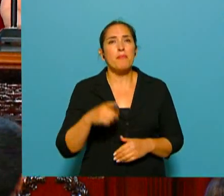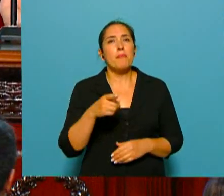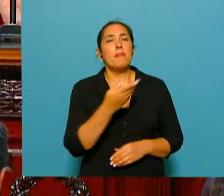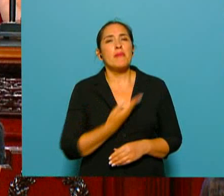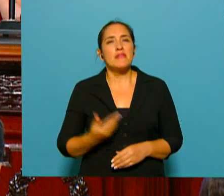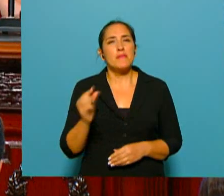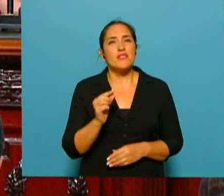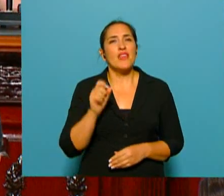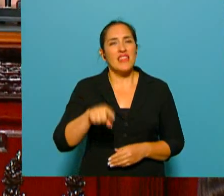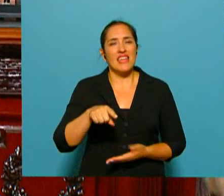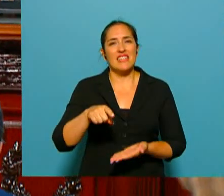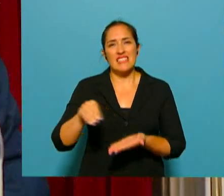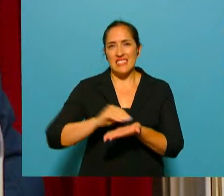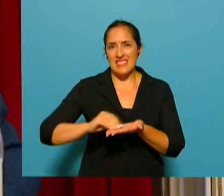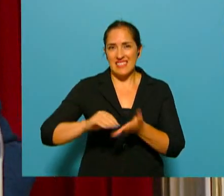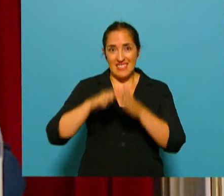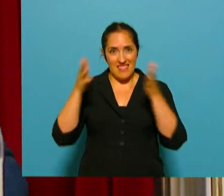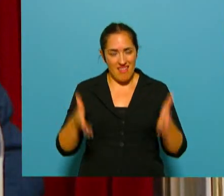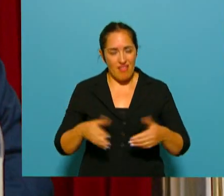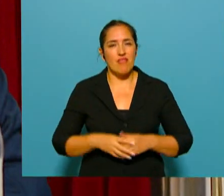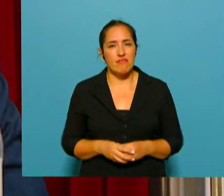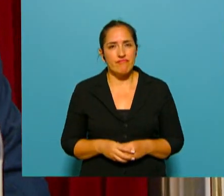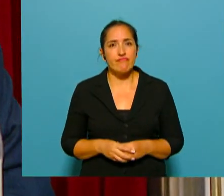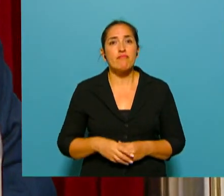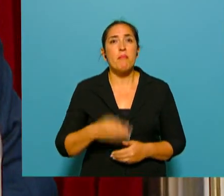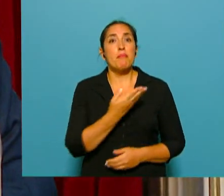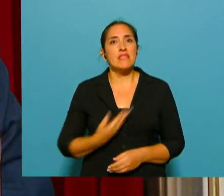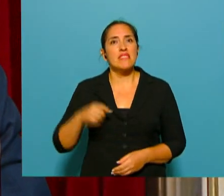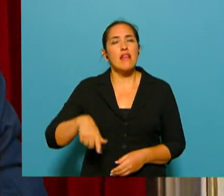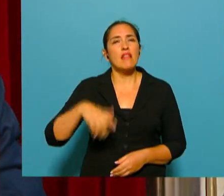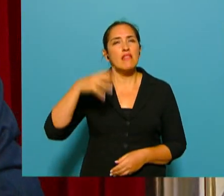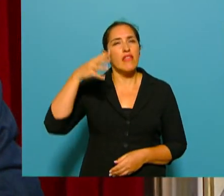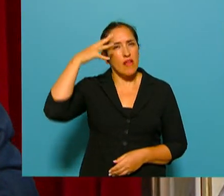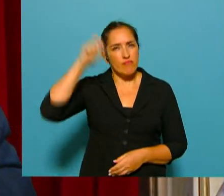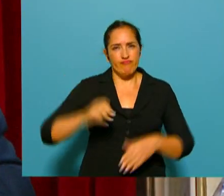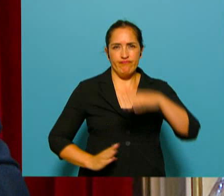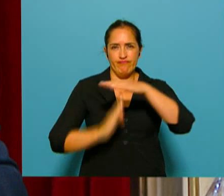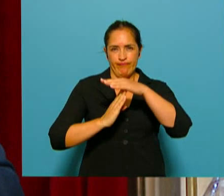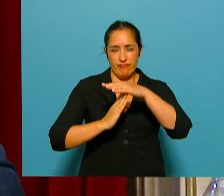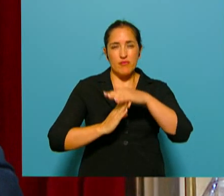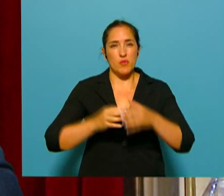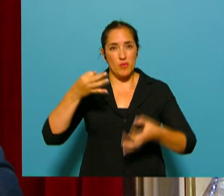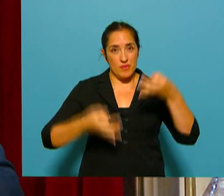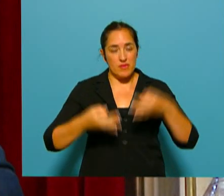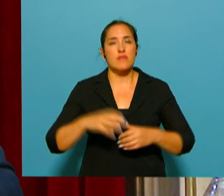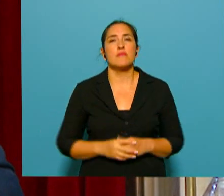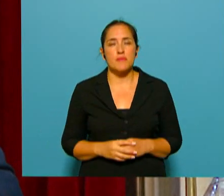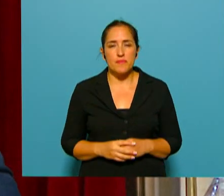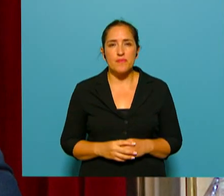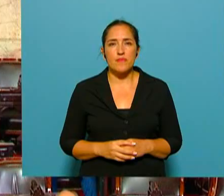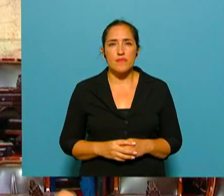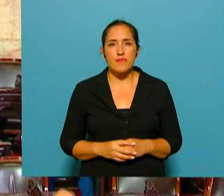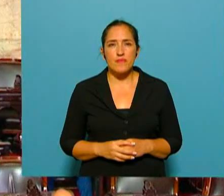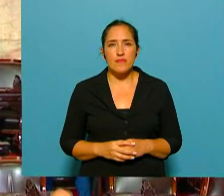del Senado, señor Presidente de la Corte Suprema y miembros del Consejo, miembros de la Corte